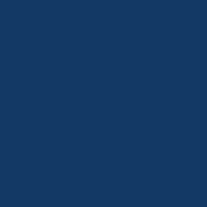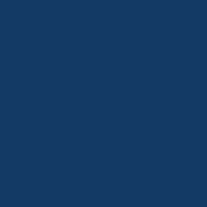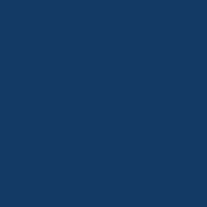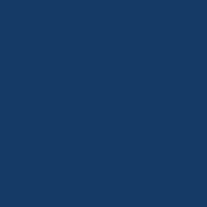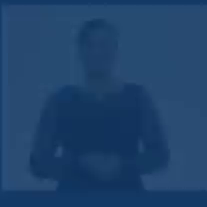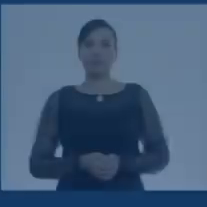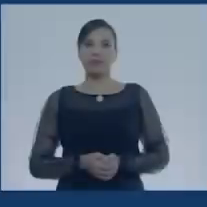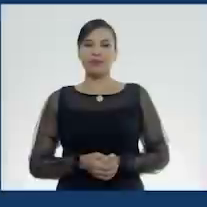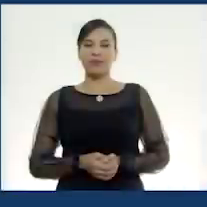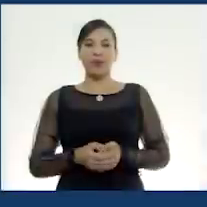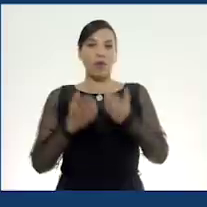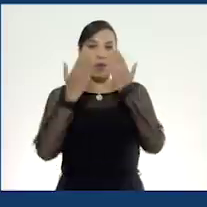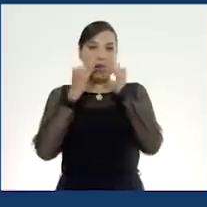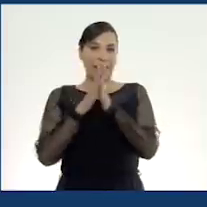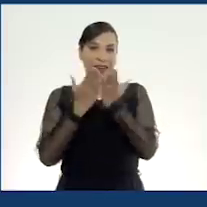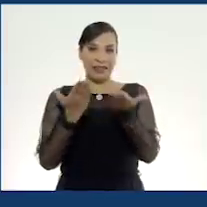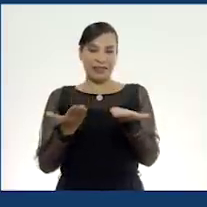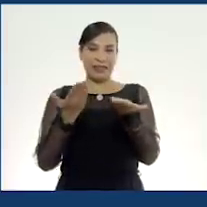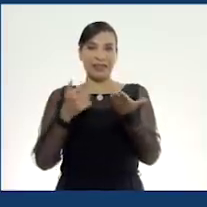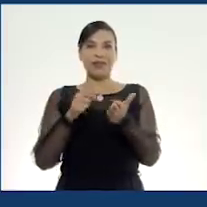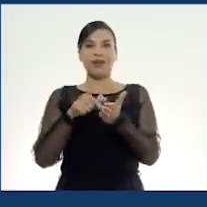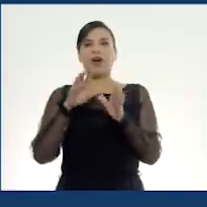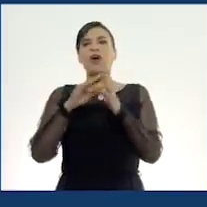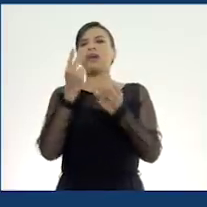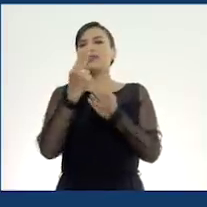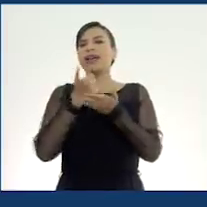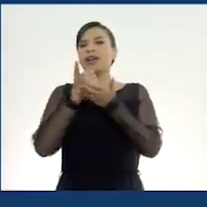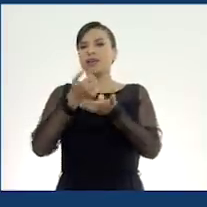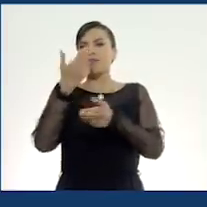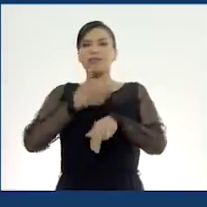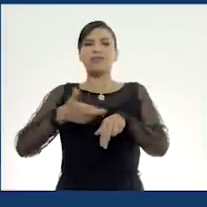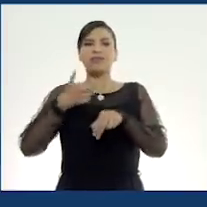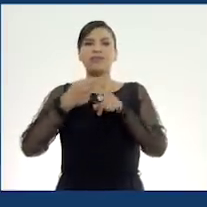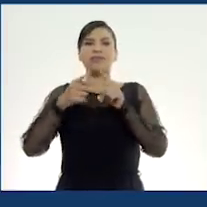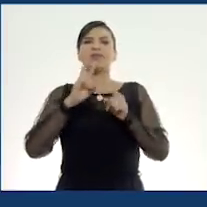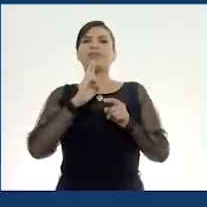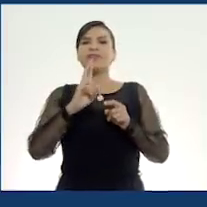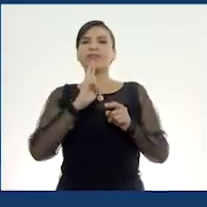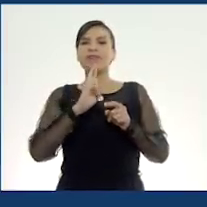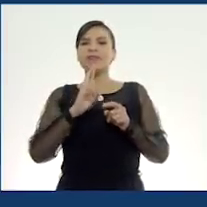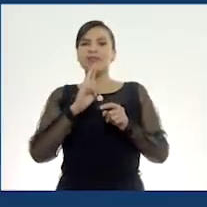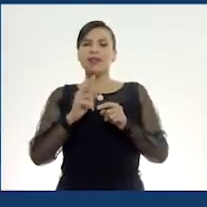Si no tienes el libro de texto o necesitas ayuda para resolver tus dudas, contáctanos.